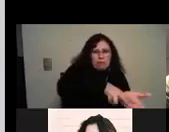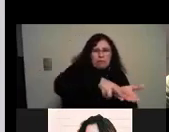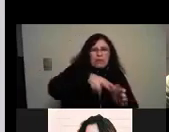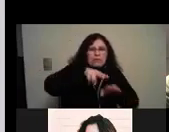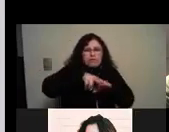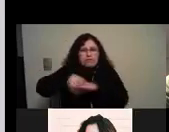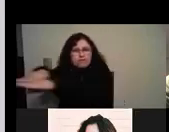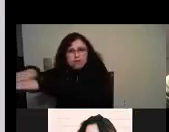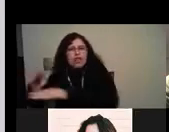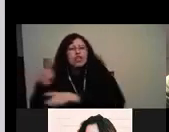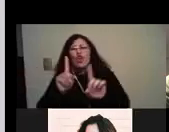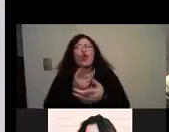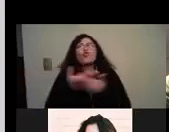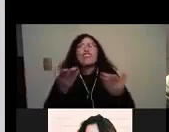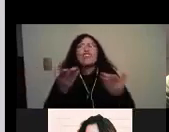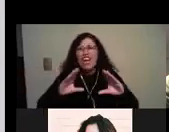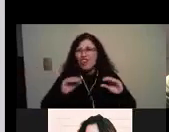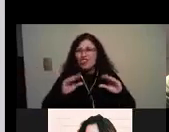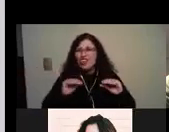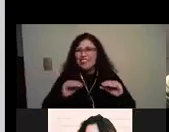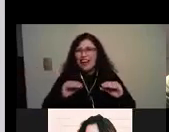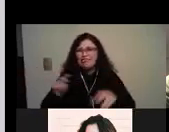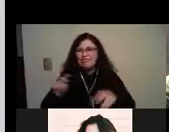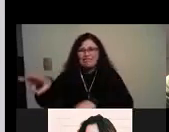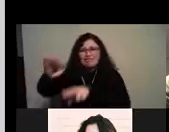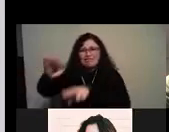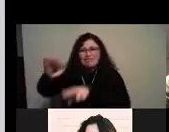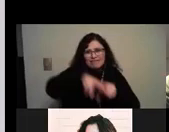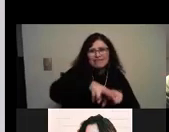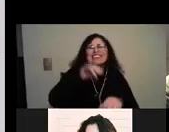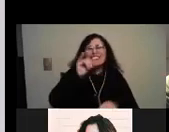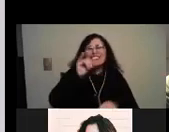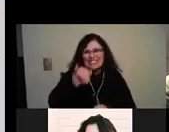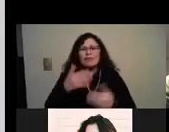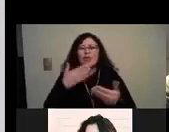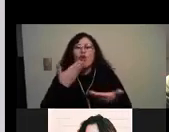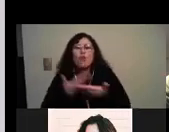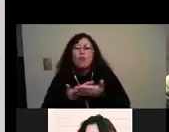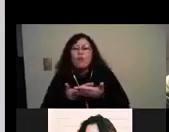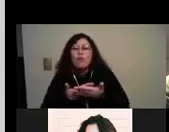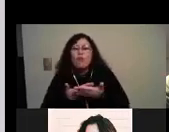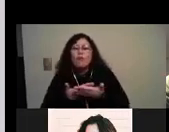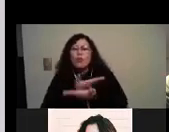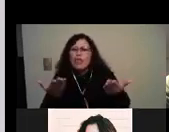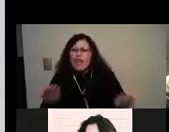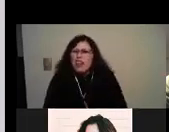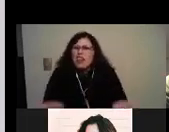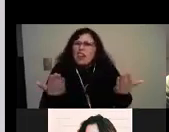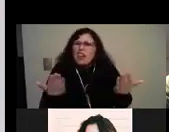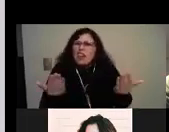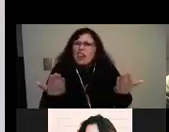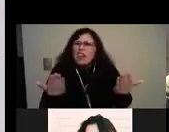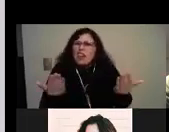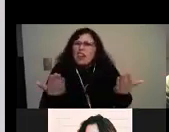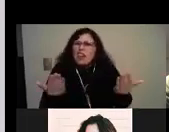colchonetas, ¿ya? Entonces, lo mismo va a pasar, cómo usted lo va a levantar. Trate de que sea haciendo fuerza con la rodilla y no con la zona de la